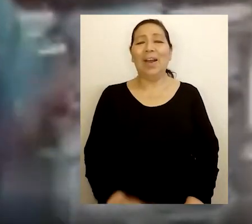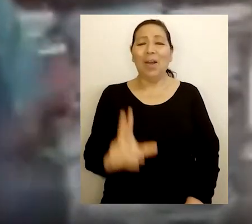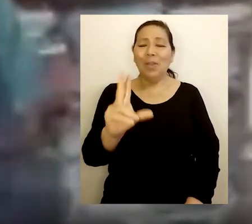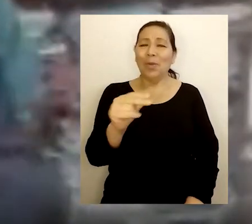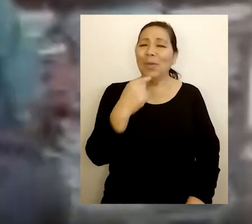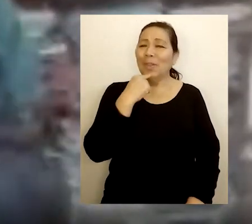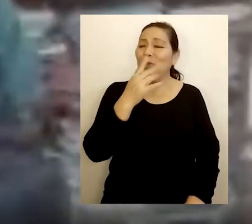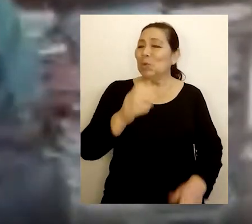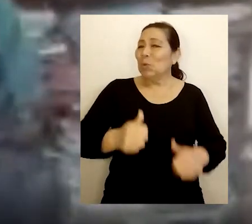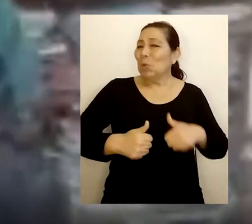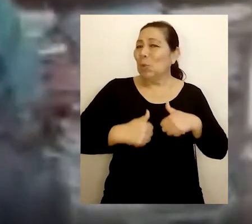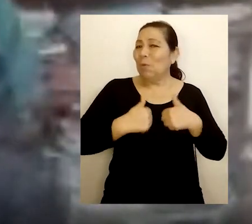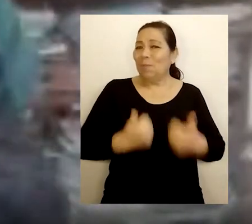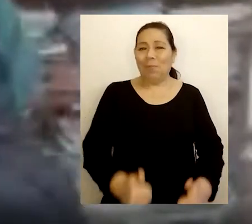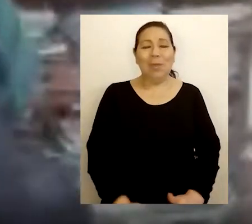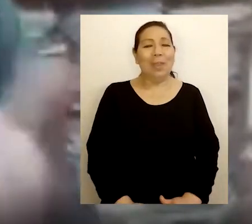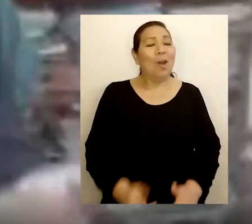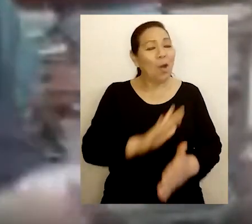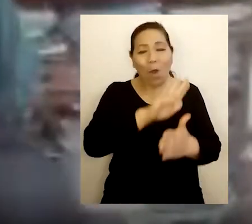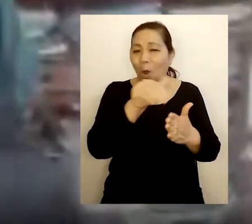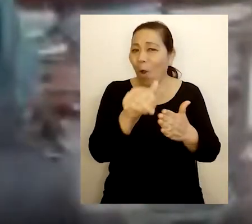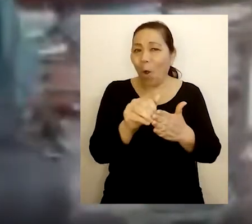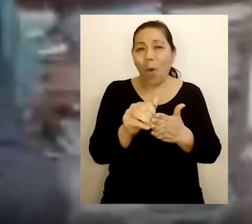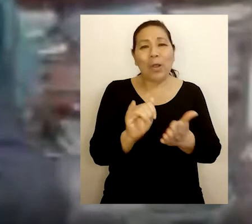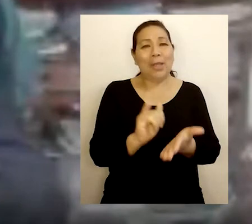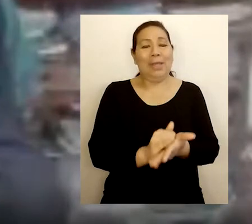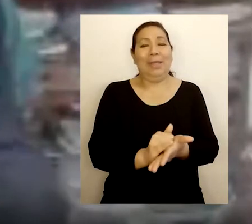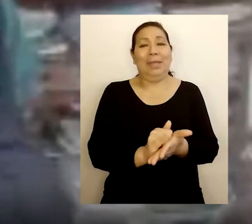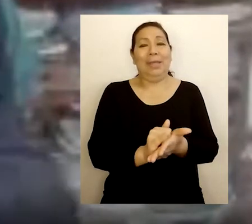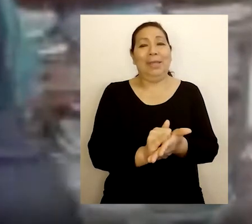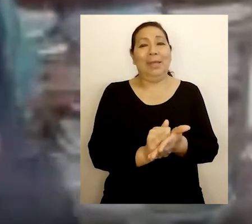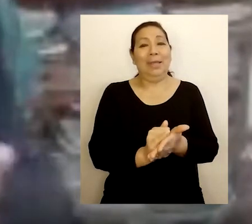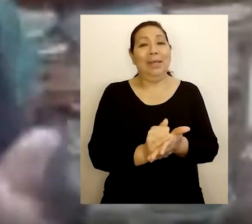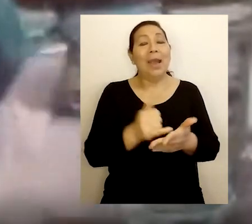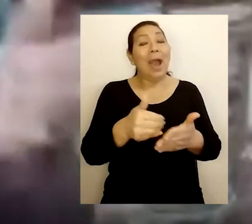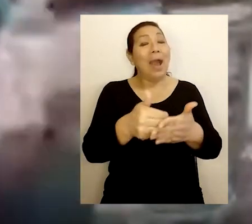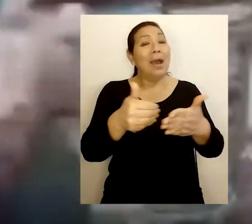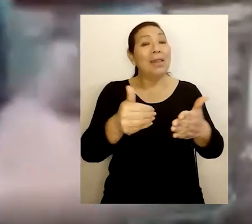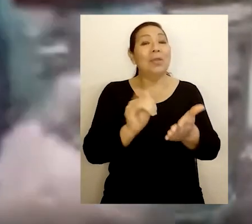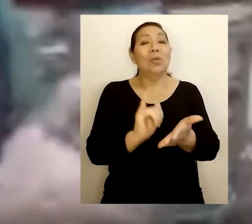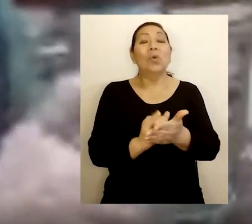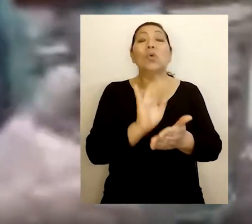en peligro su vida y su integridad, o le haya causado daño